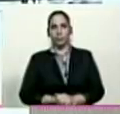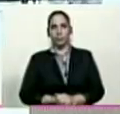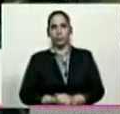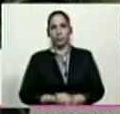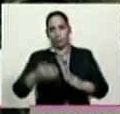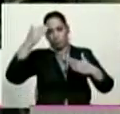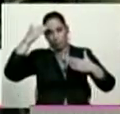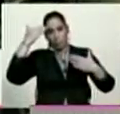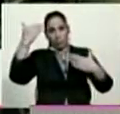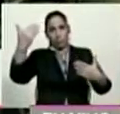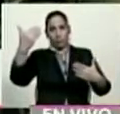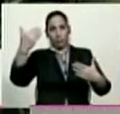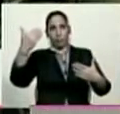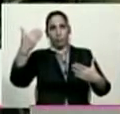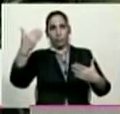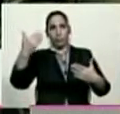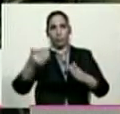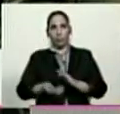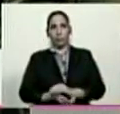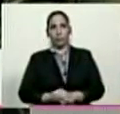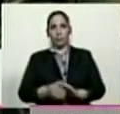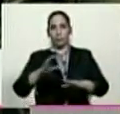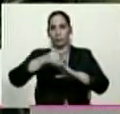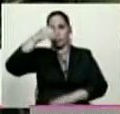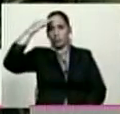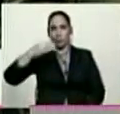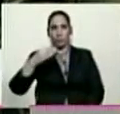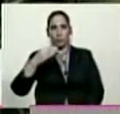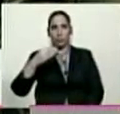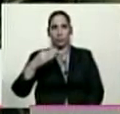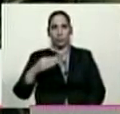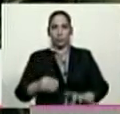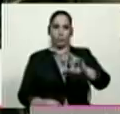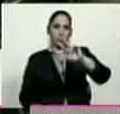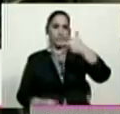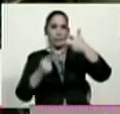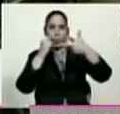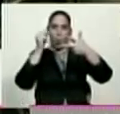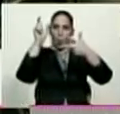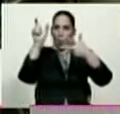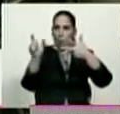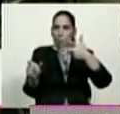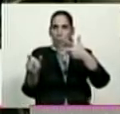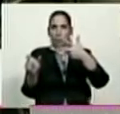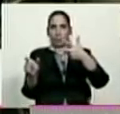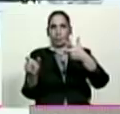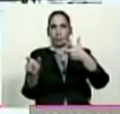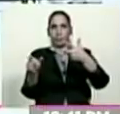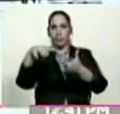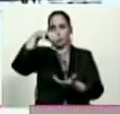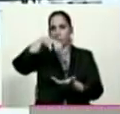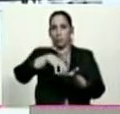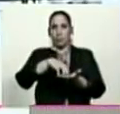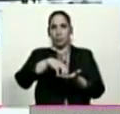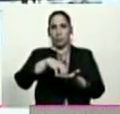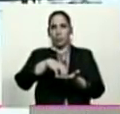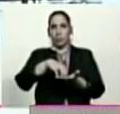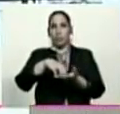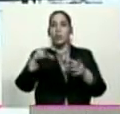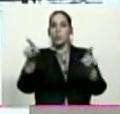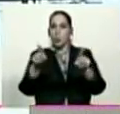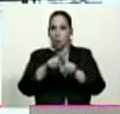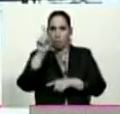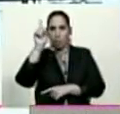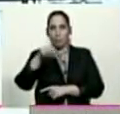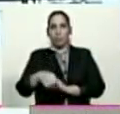Quiero enviar mi saludo al mayor general Fabio Enrique Zabarce Pavón, de la región occidental, igualmente.